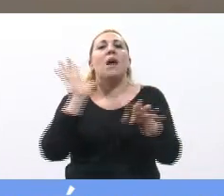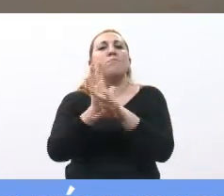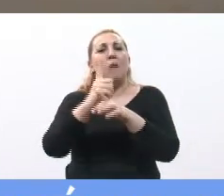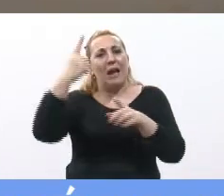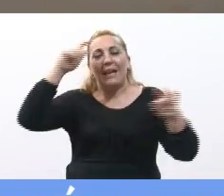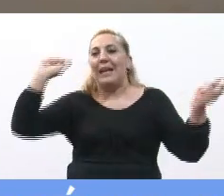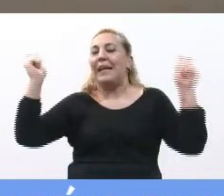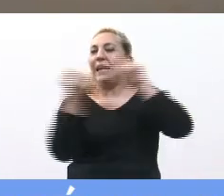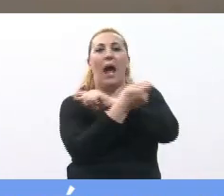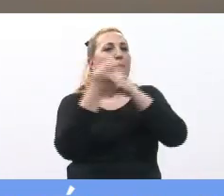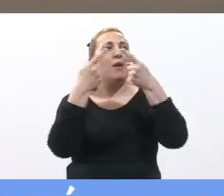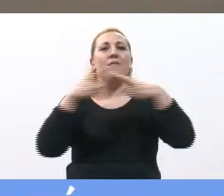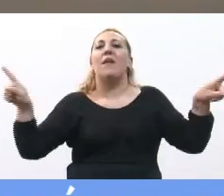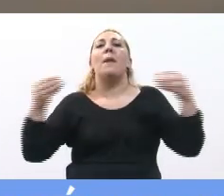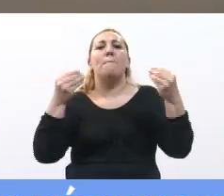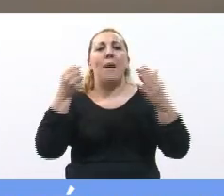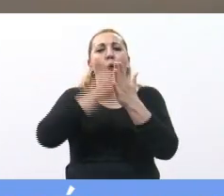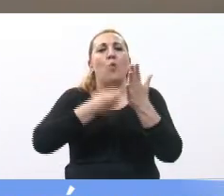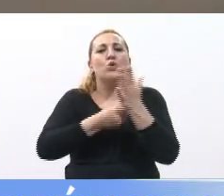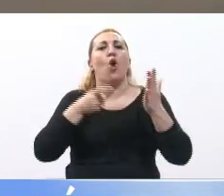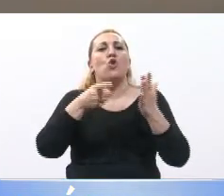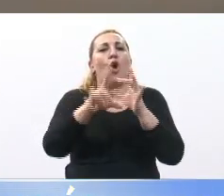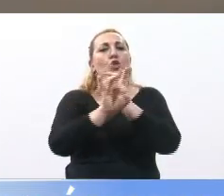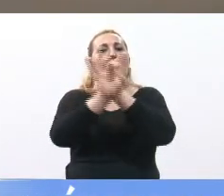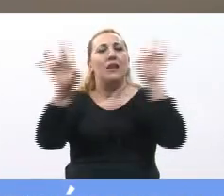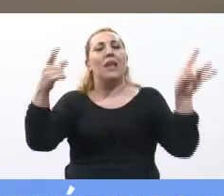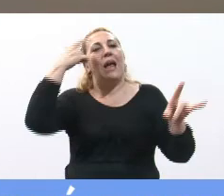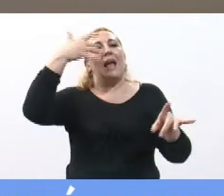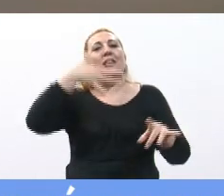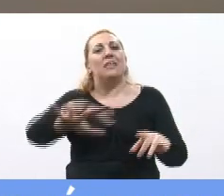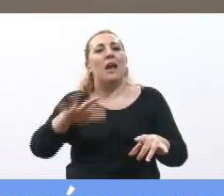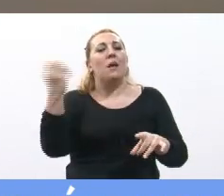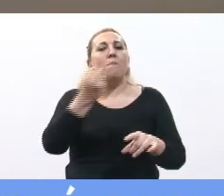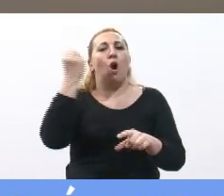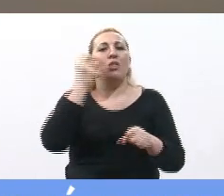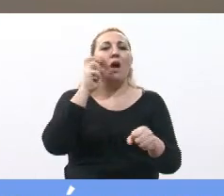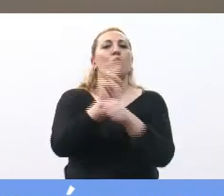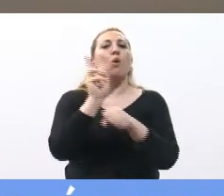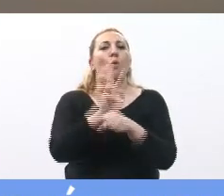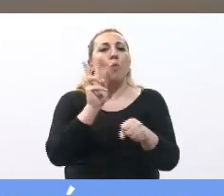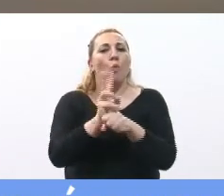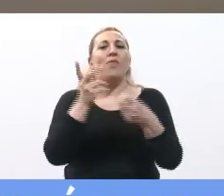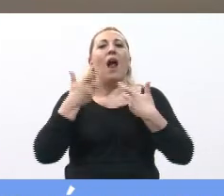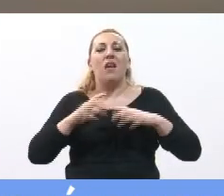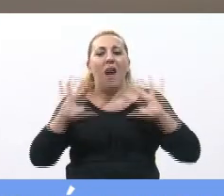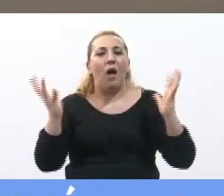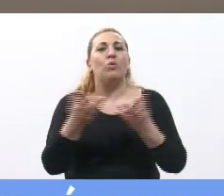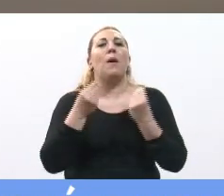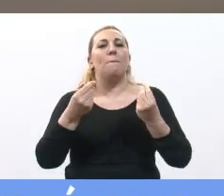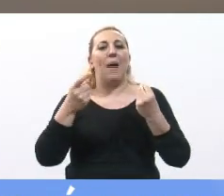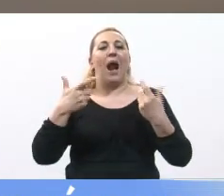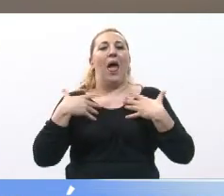mental para luchar contra la contaminación y comprender la importancia del cuidado del ambiente para la salud.